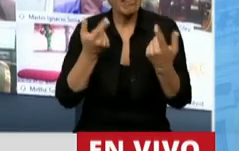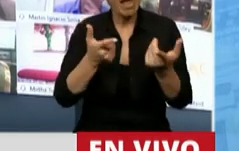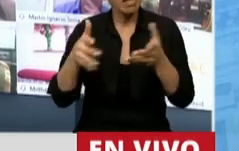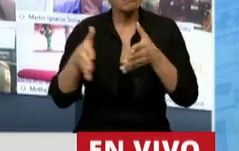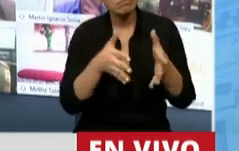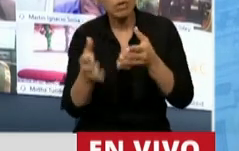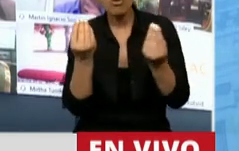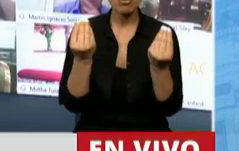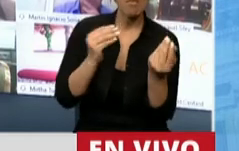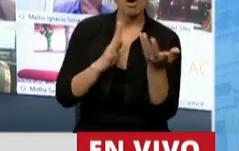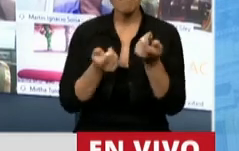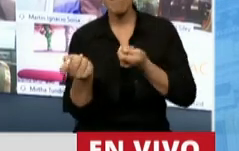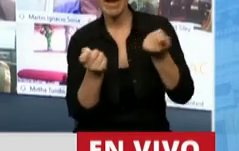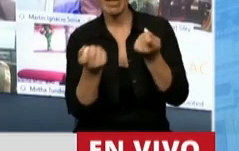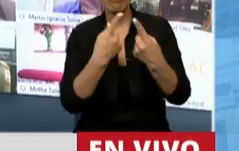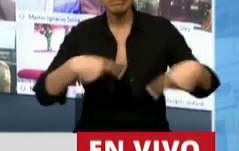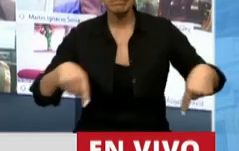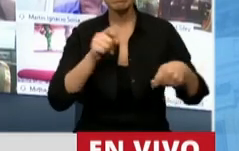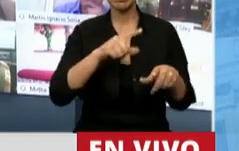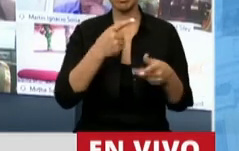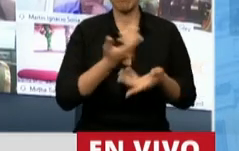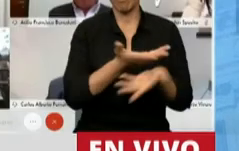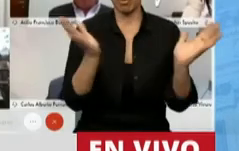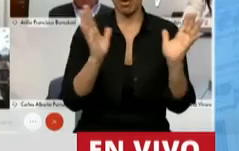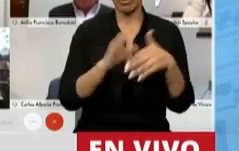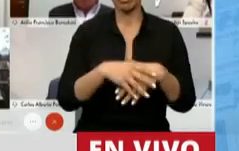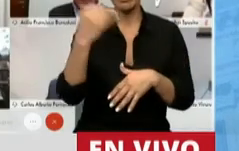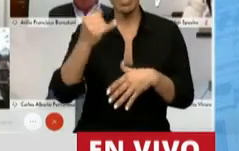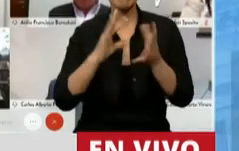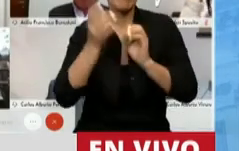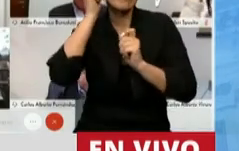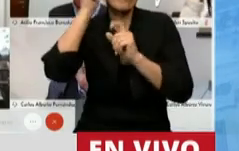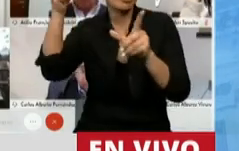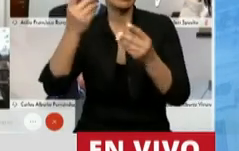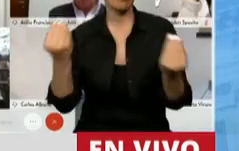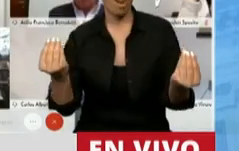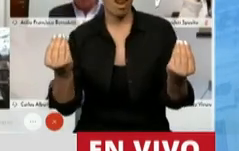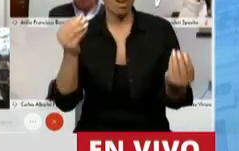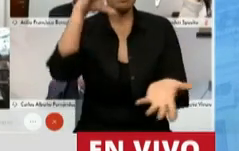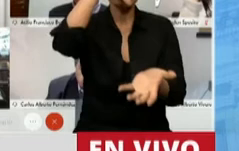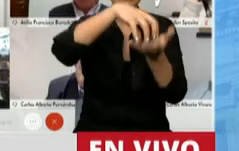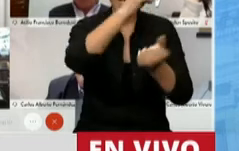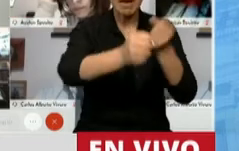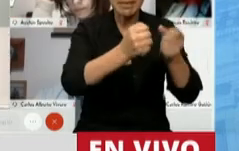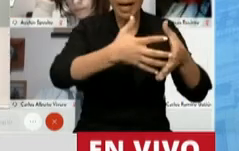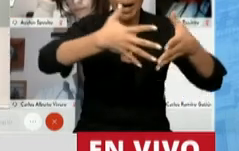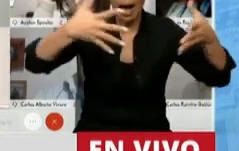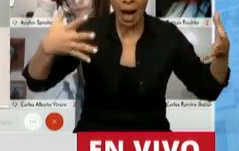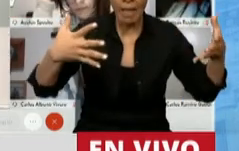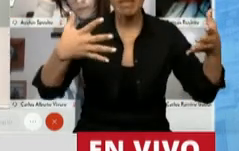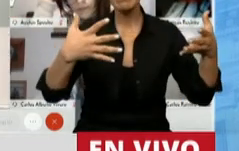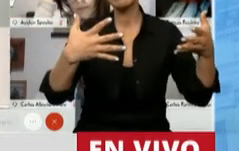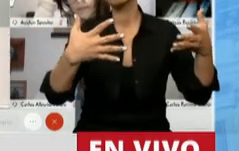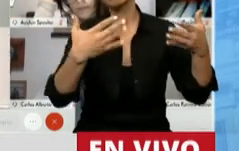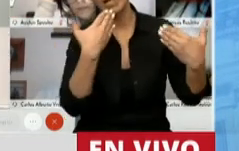el uso de los recursos públicos reconoce el siguiente criterio. Las grandes empresas, a partir de